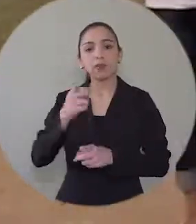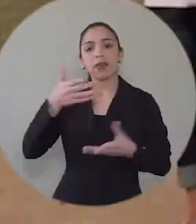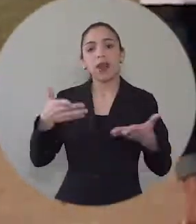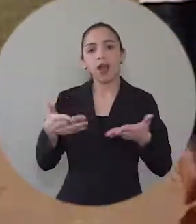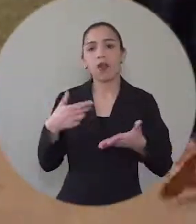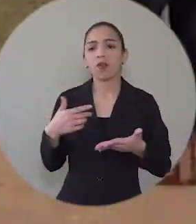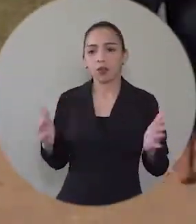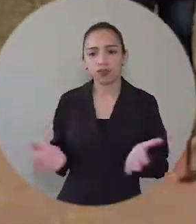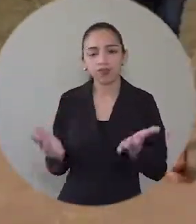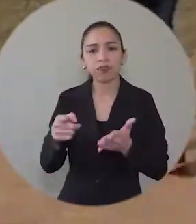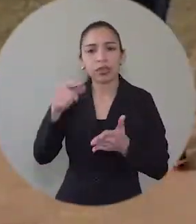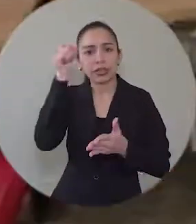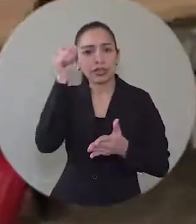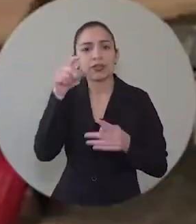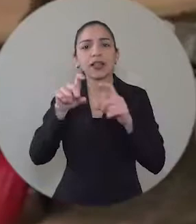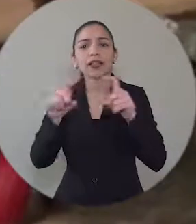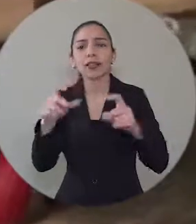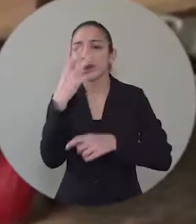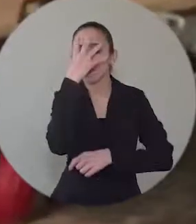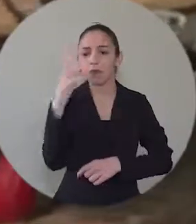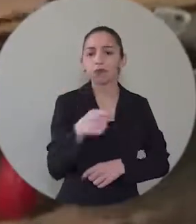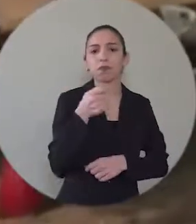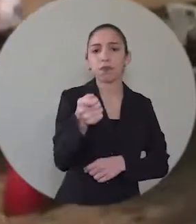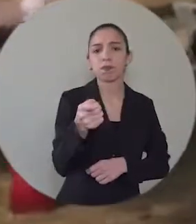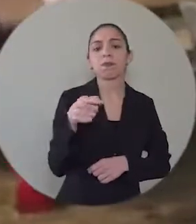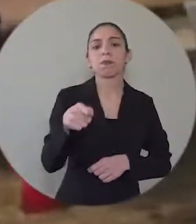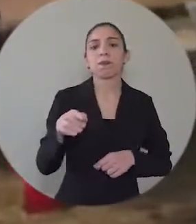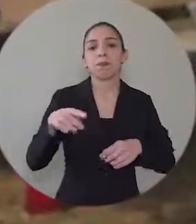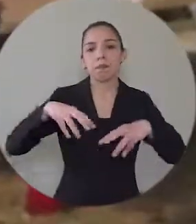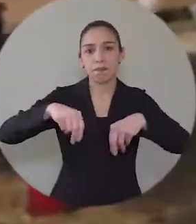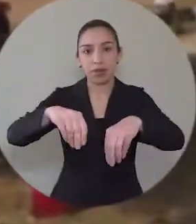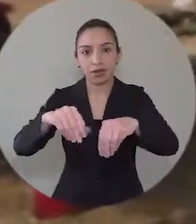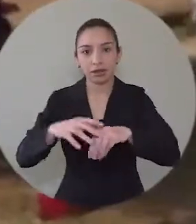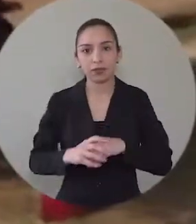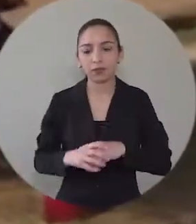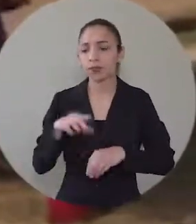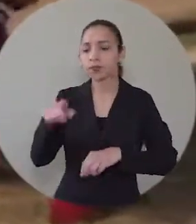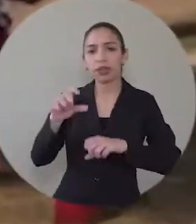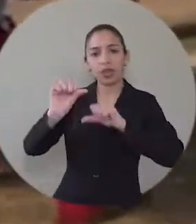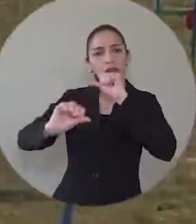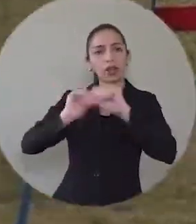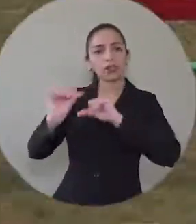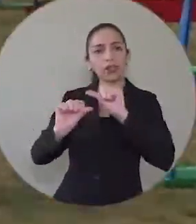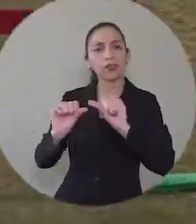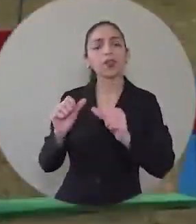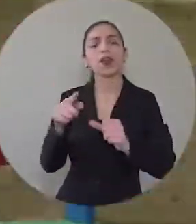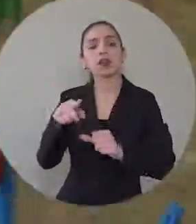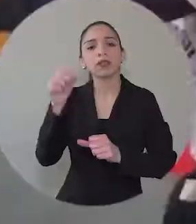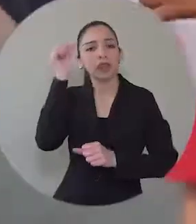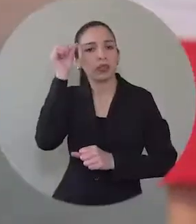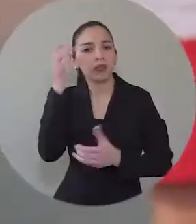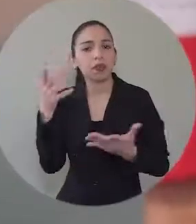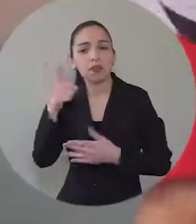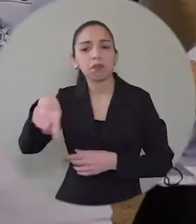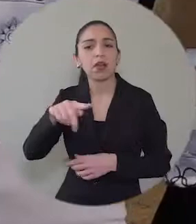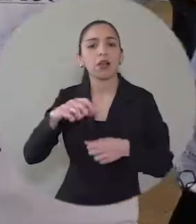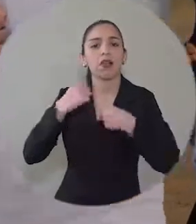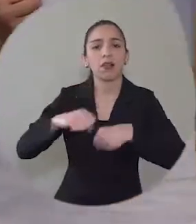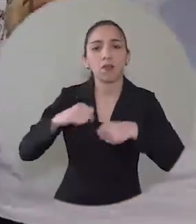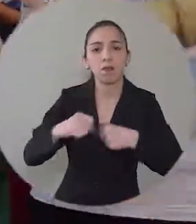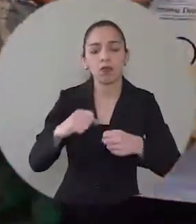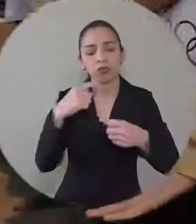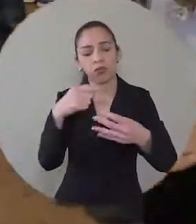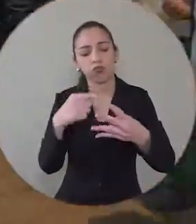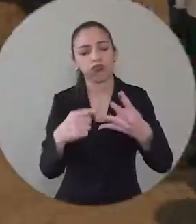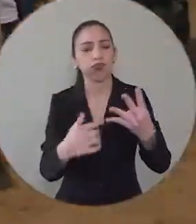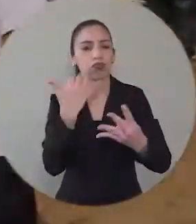es la modalidad lucha de playa. Esta actividad más que nada sirve como forma de masificar el deporte y la variedad de deportes que hay en el